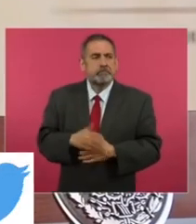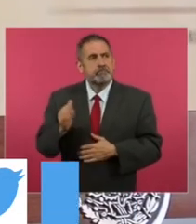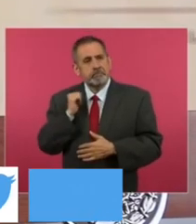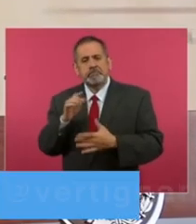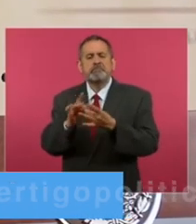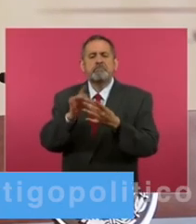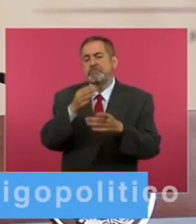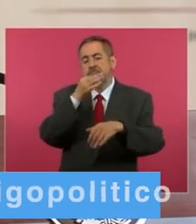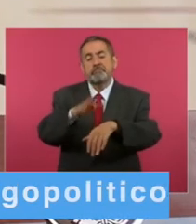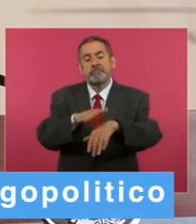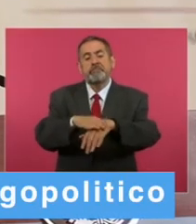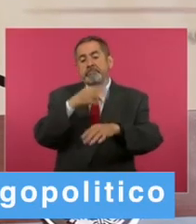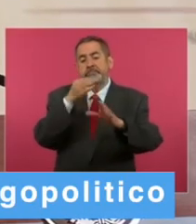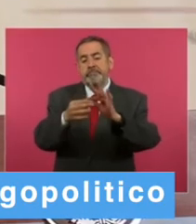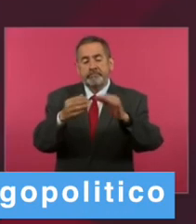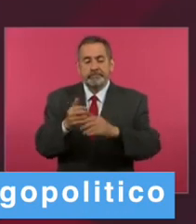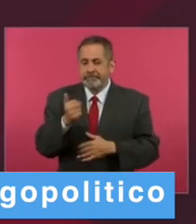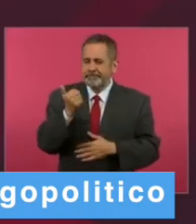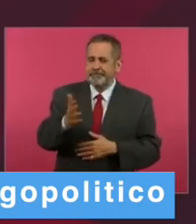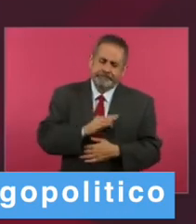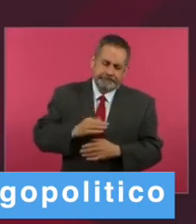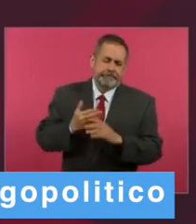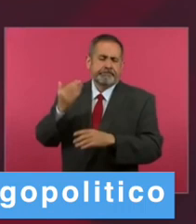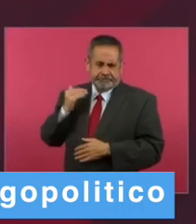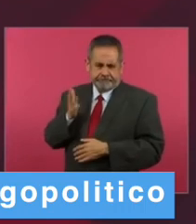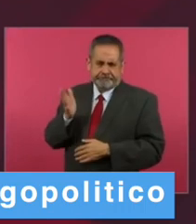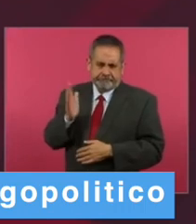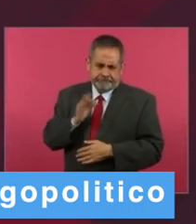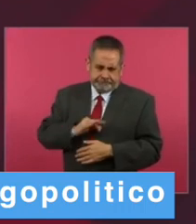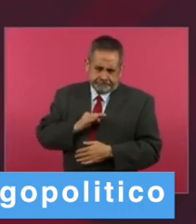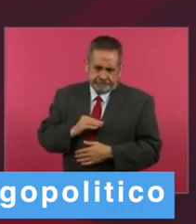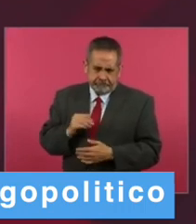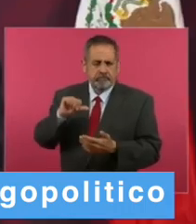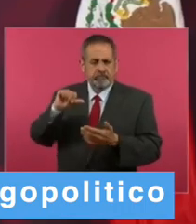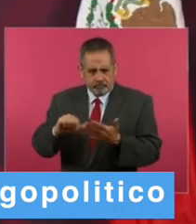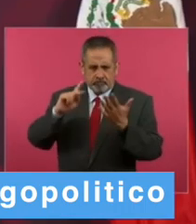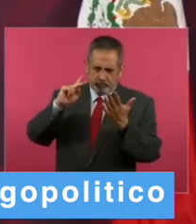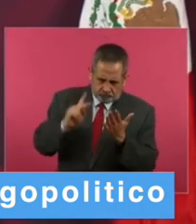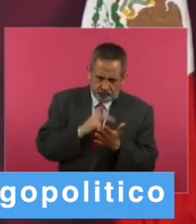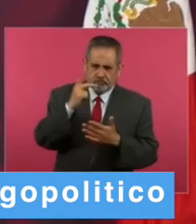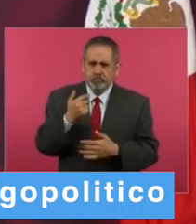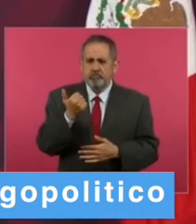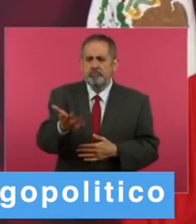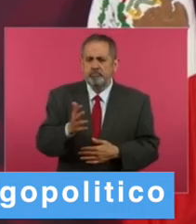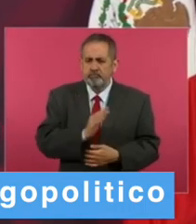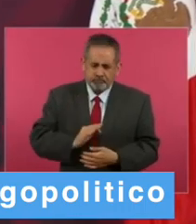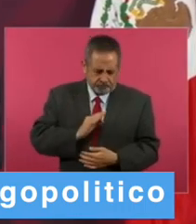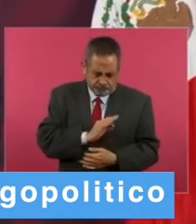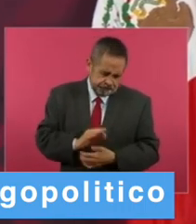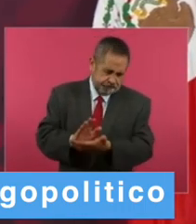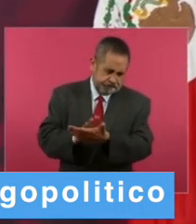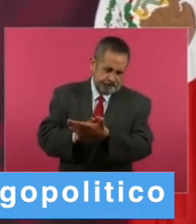El presidente López Obrador asegura que el corredor interoceánico del Istmo de Tehuantepec es una opción para transportar mercancía ante